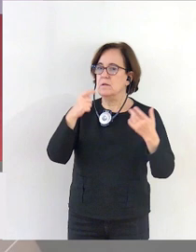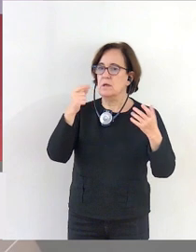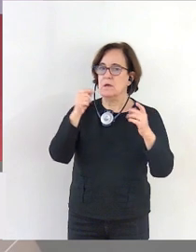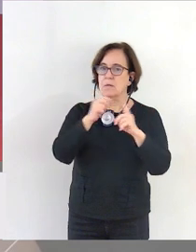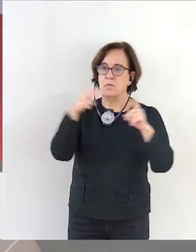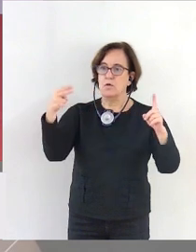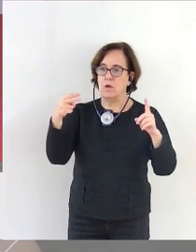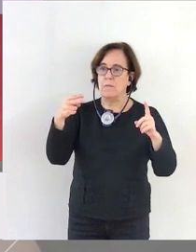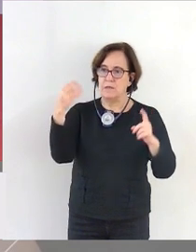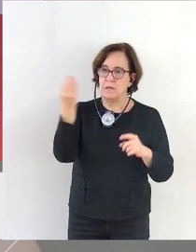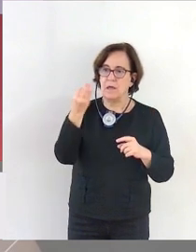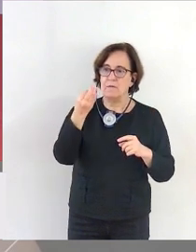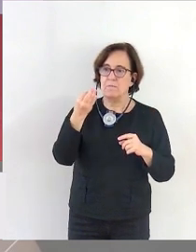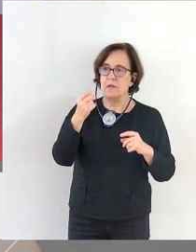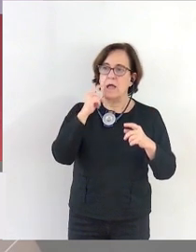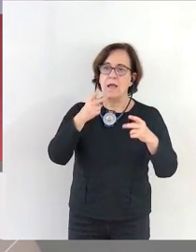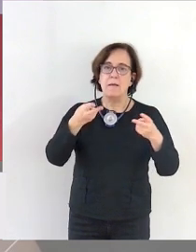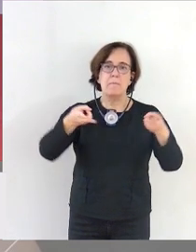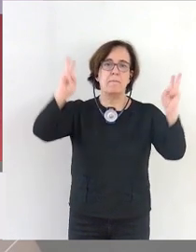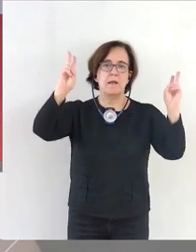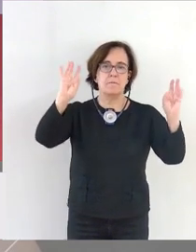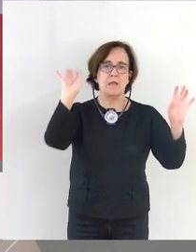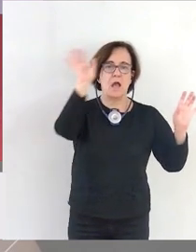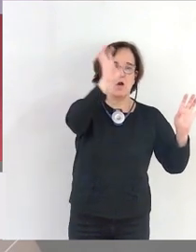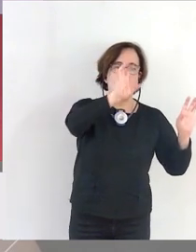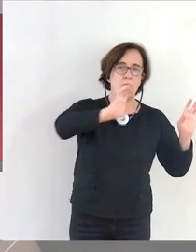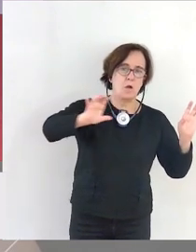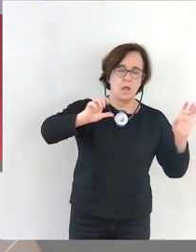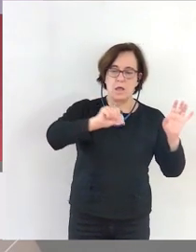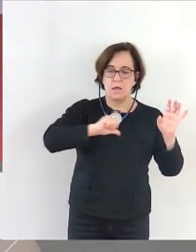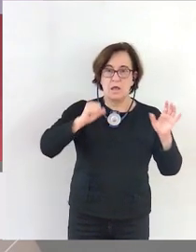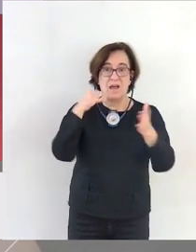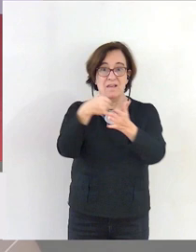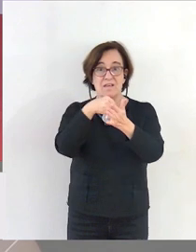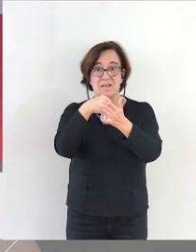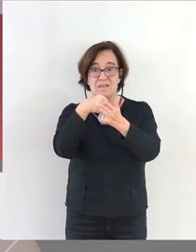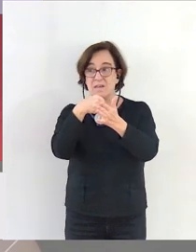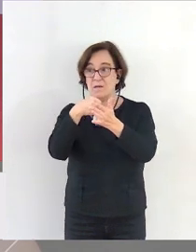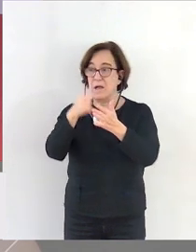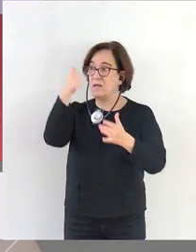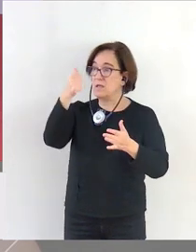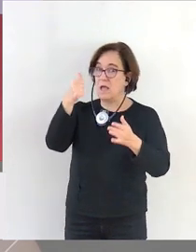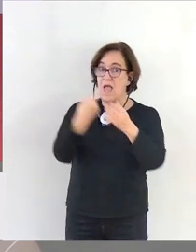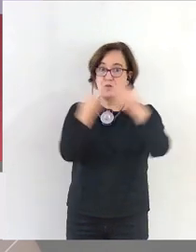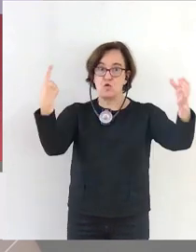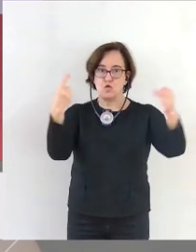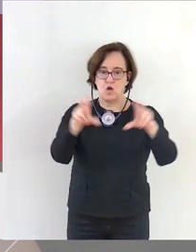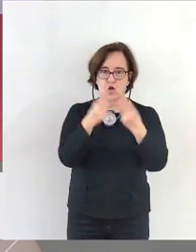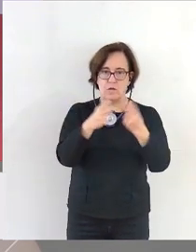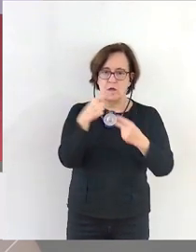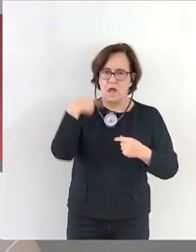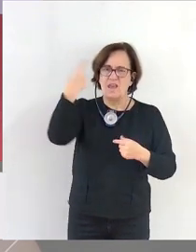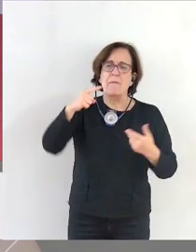que permitir a las comunidades vulnerables y en exclusión social que sabemos muy bien Cuáles